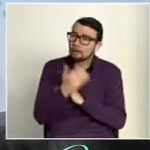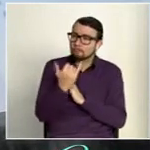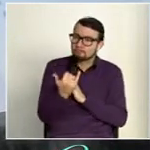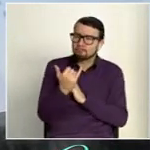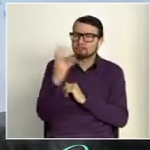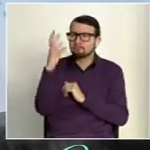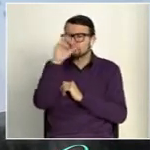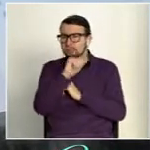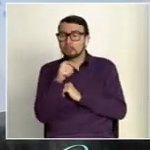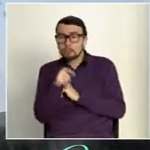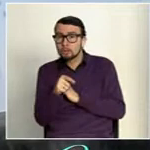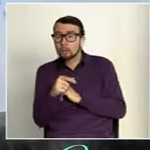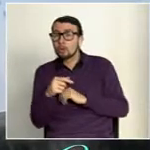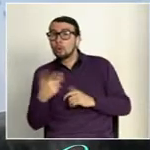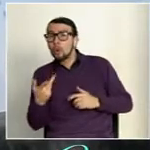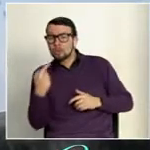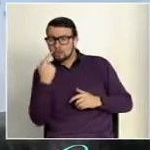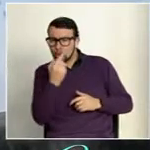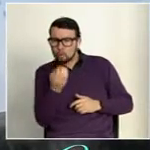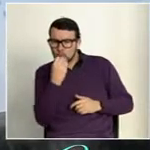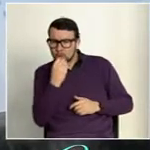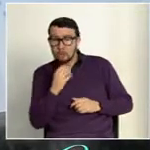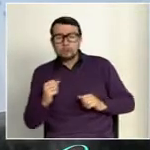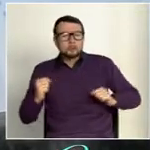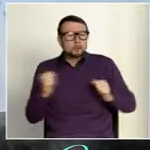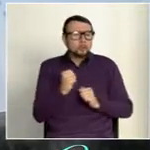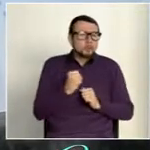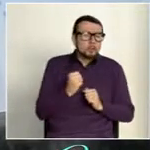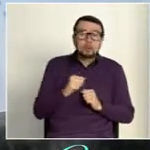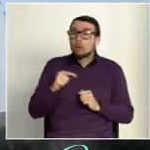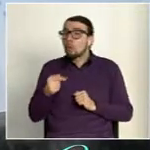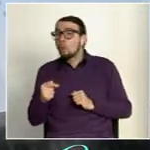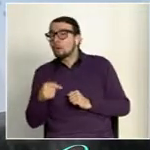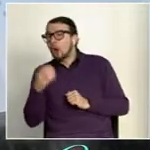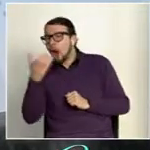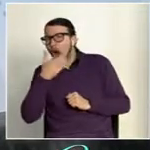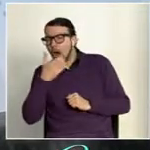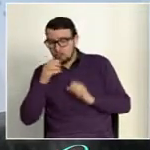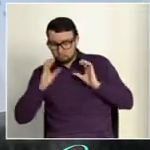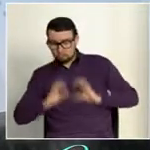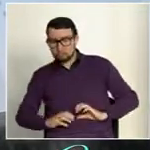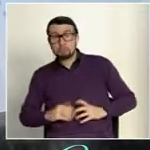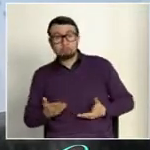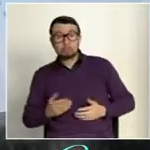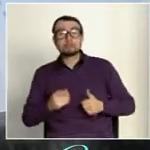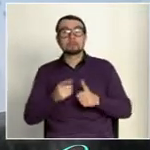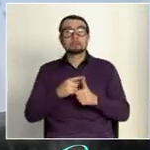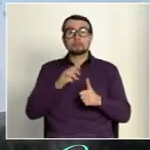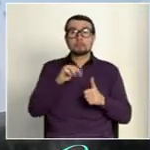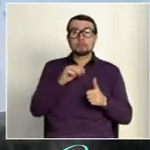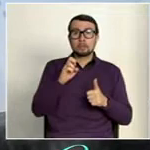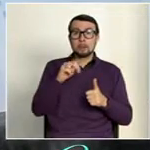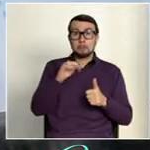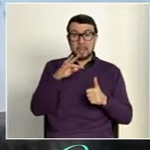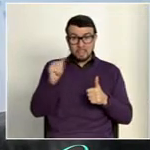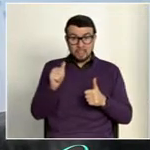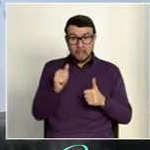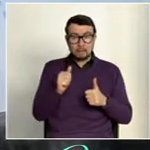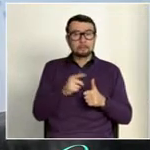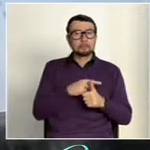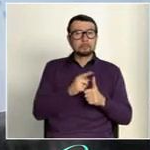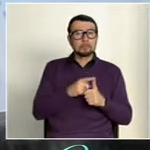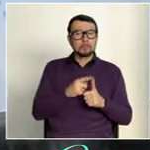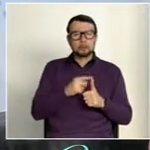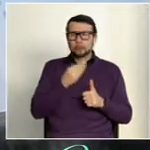cuáles son alimentos que enfrían el cuerpo y cuáles son alimentos que calientan. Por ejemplo, la menta se considera un sabor picante, aunque no